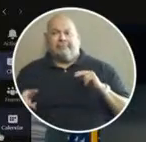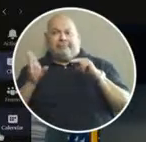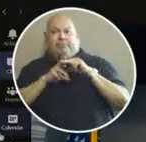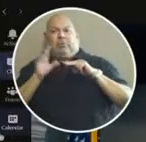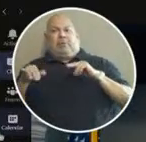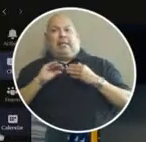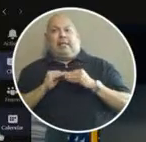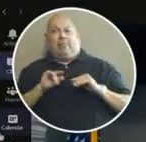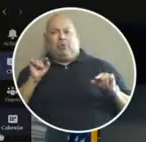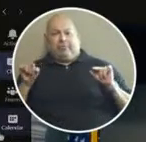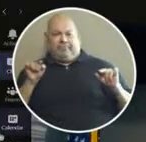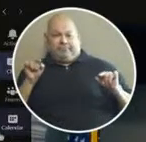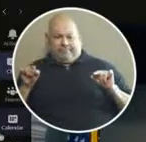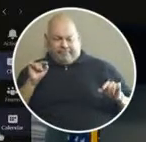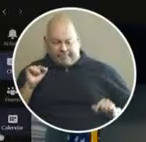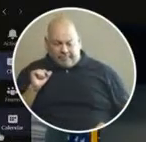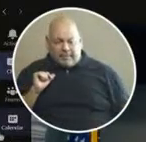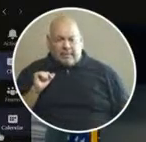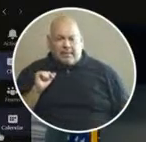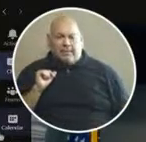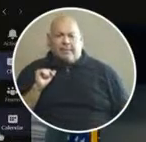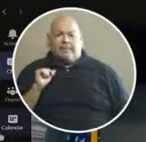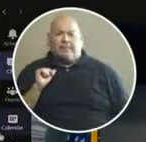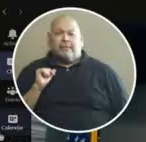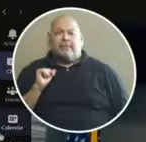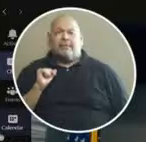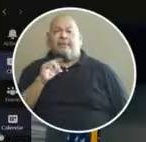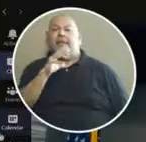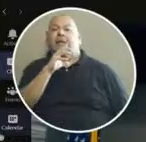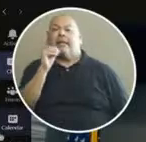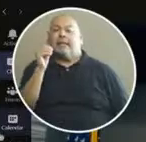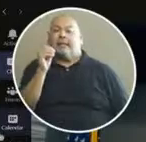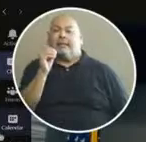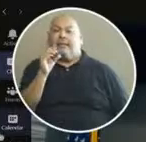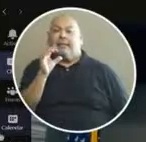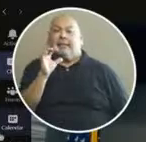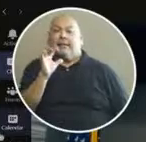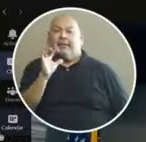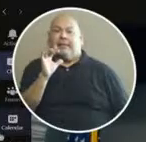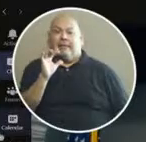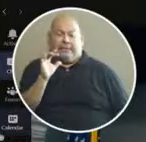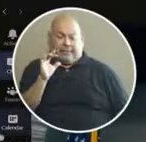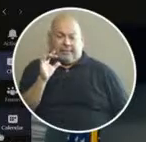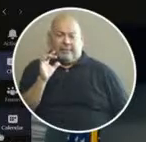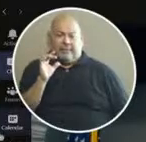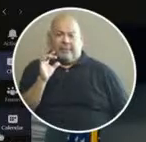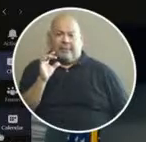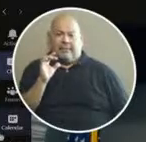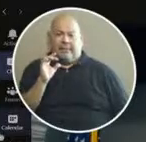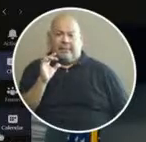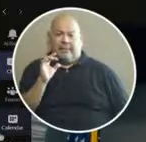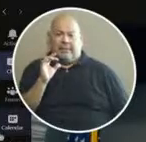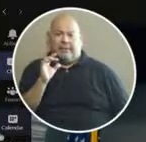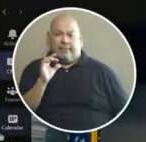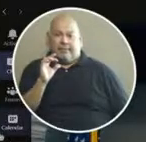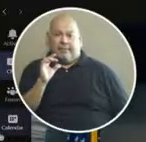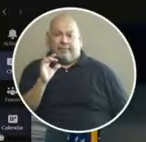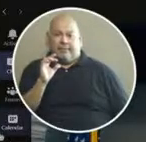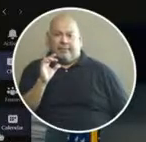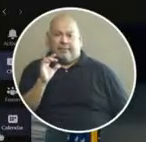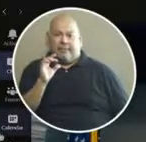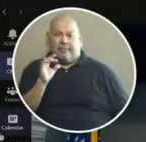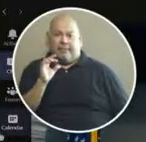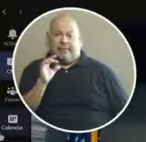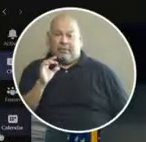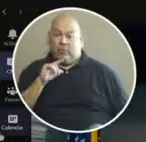grupos especiales de nuestra población. Hemos desplegado nuestro grupo de educación